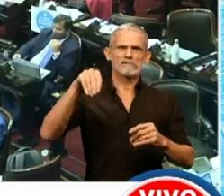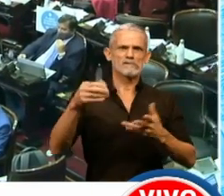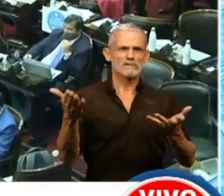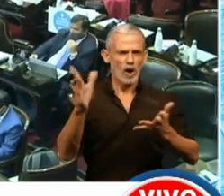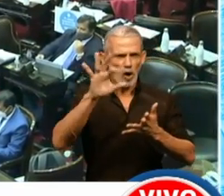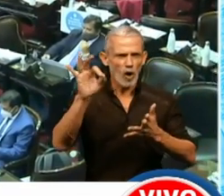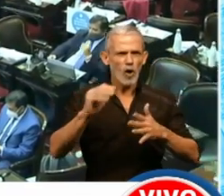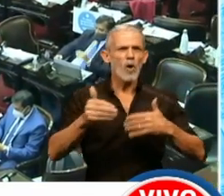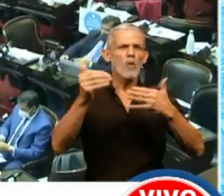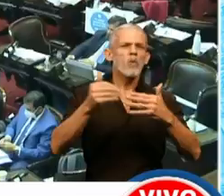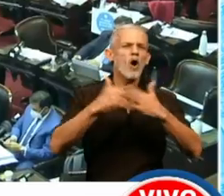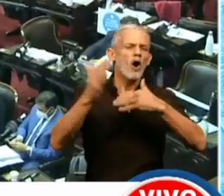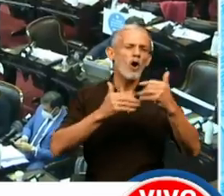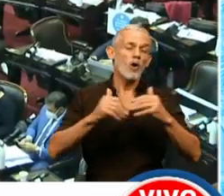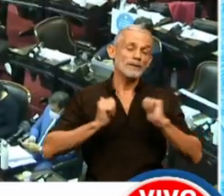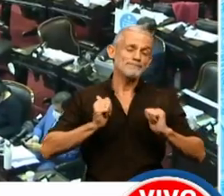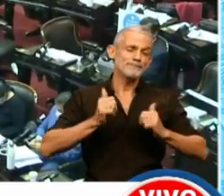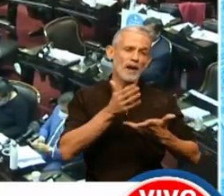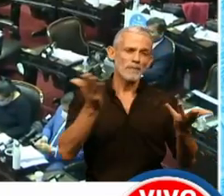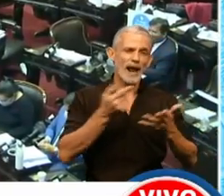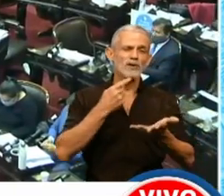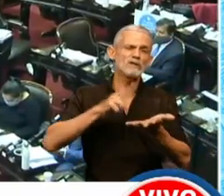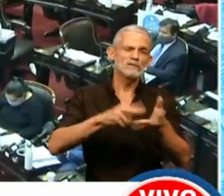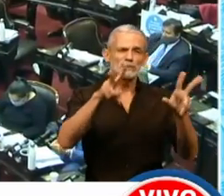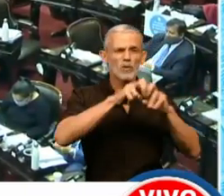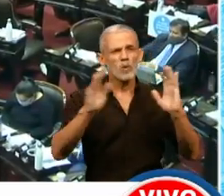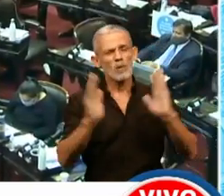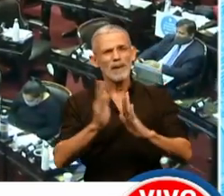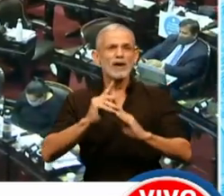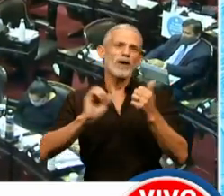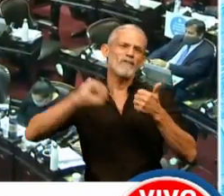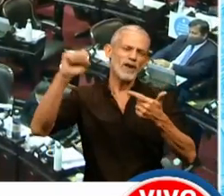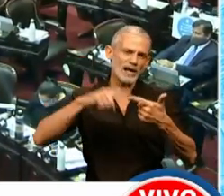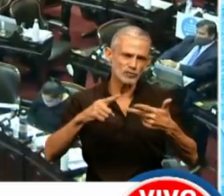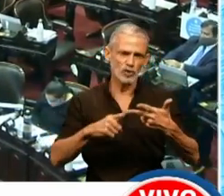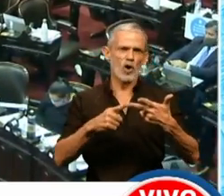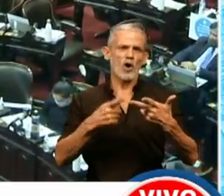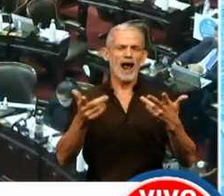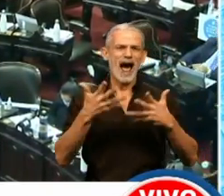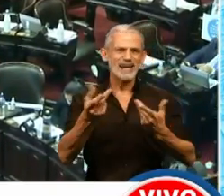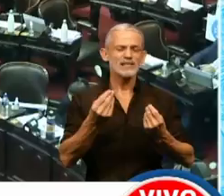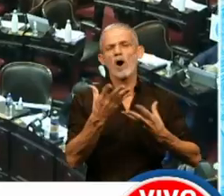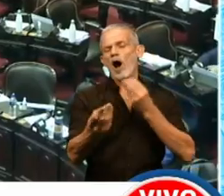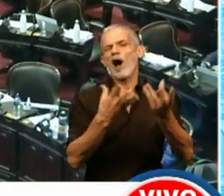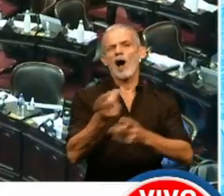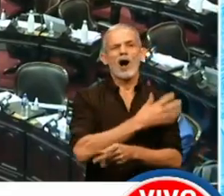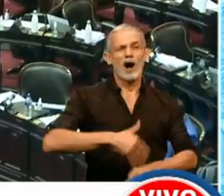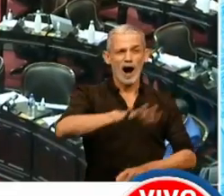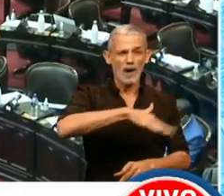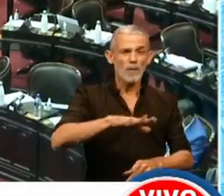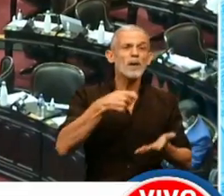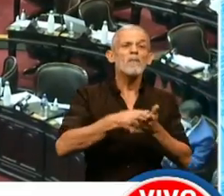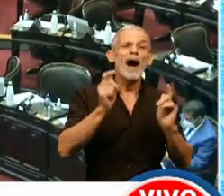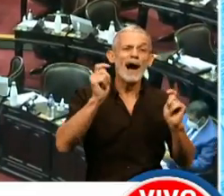o con postergación de obras con déficit fiscal e inflación a este populismo energético lo terminan pagando